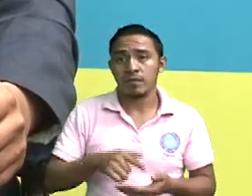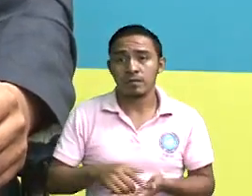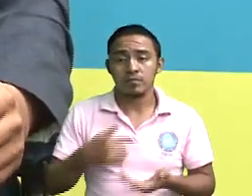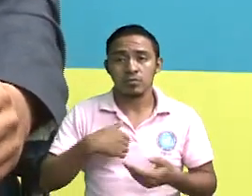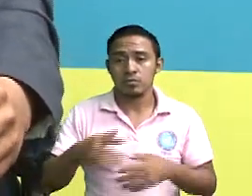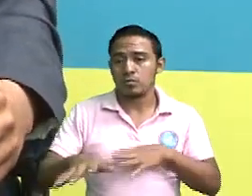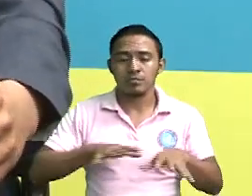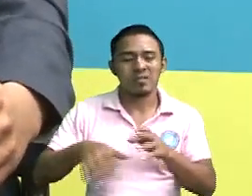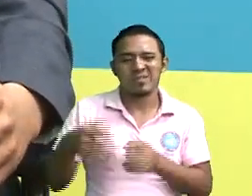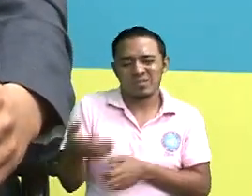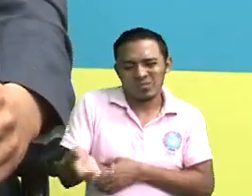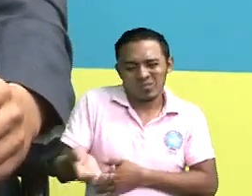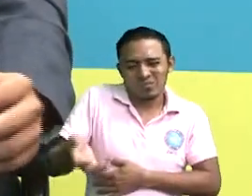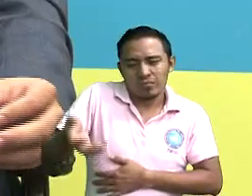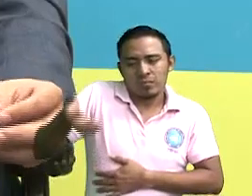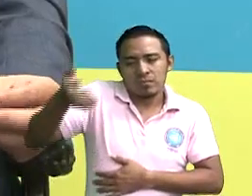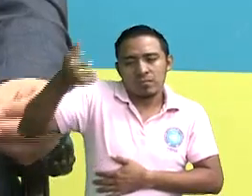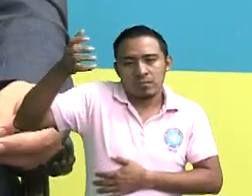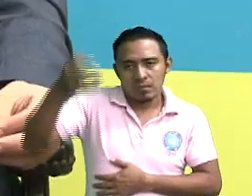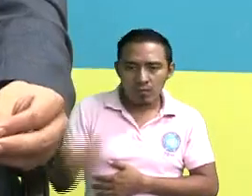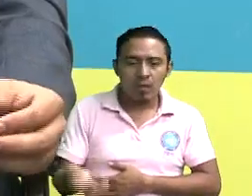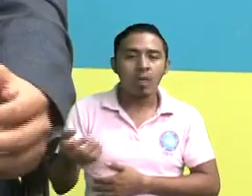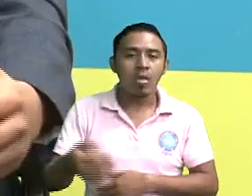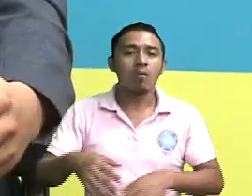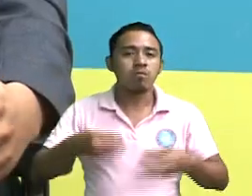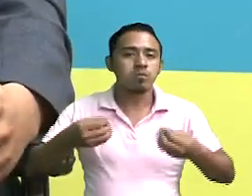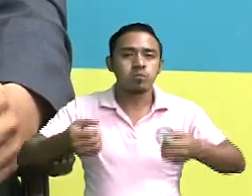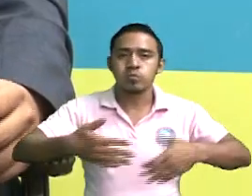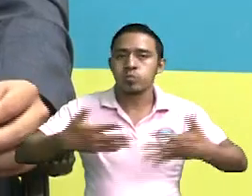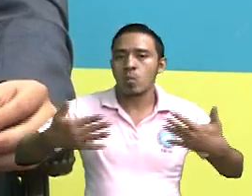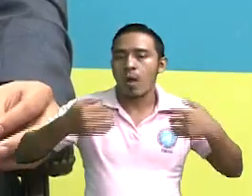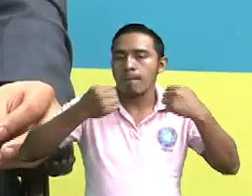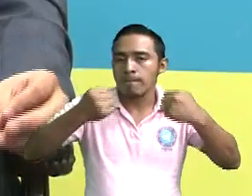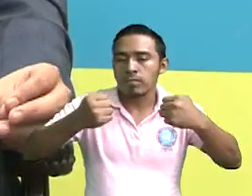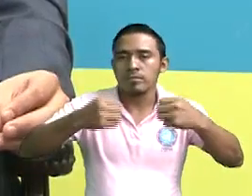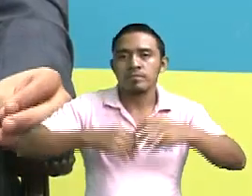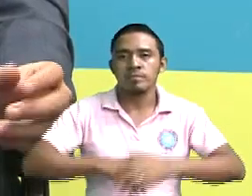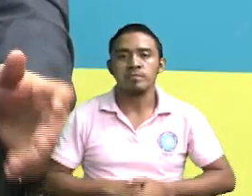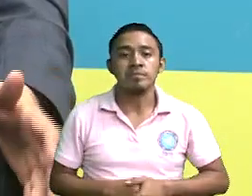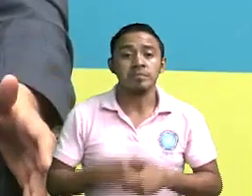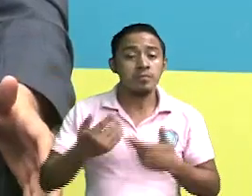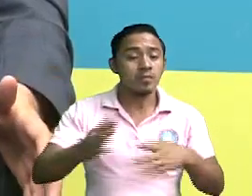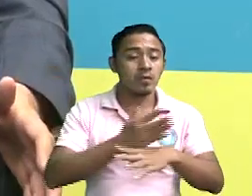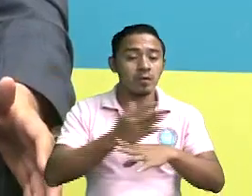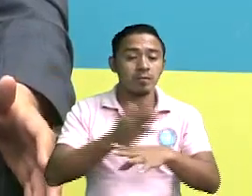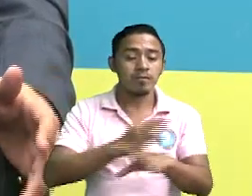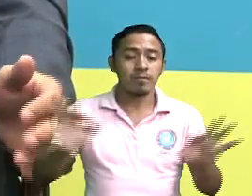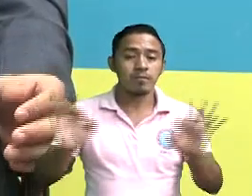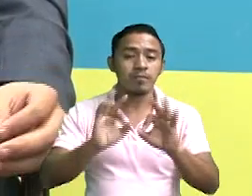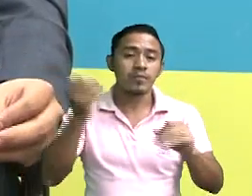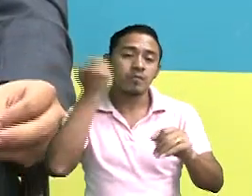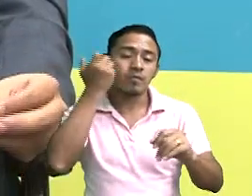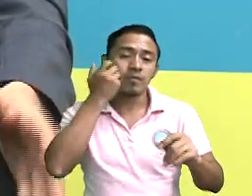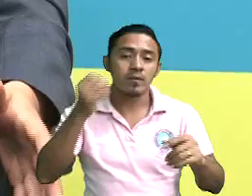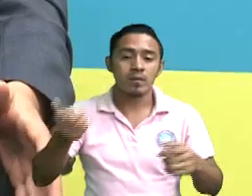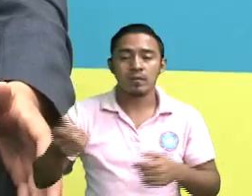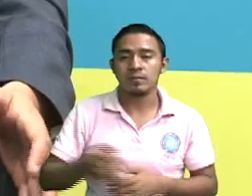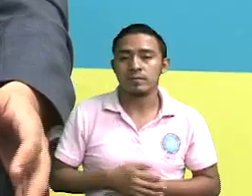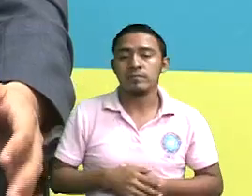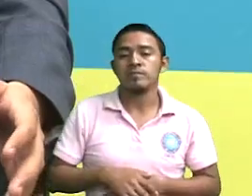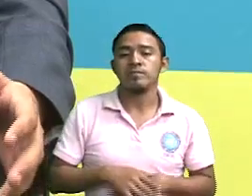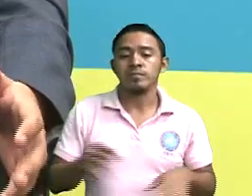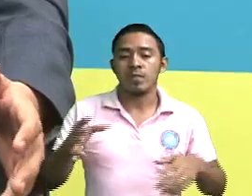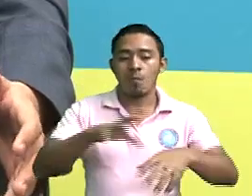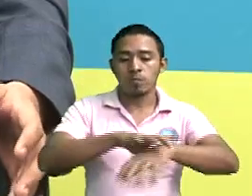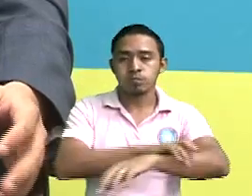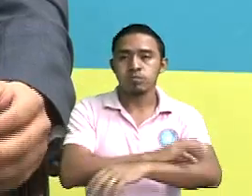puedas levantar el brazo. Eso es pérdida de la fuerza, pues. Entonces, en las enfermedades musculares, que son las miopatías,